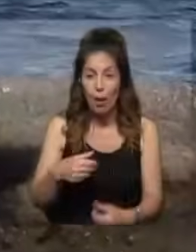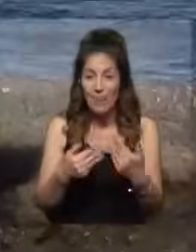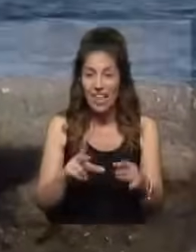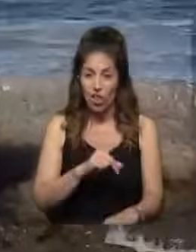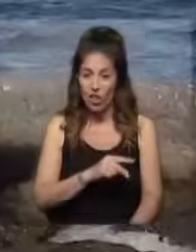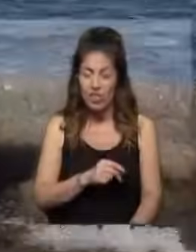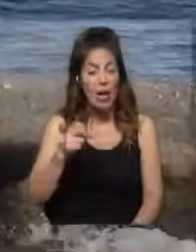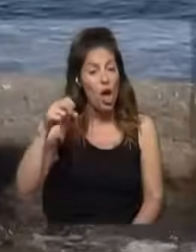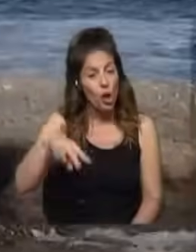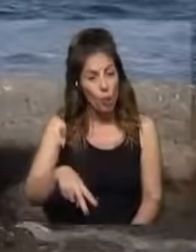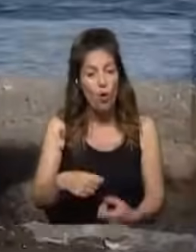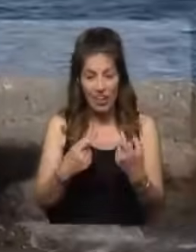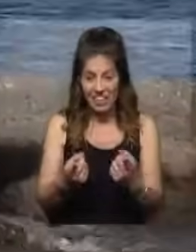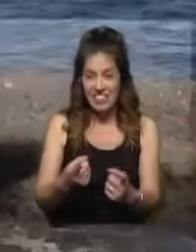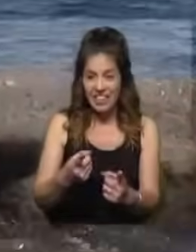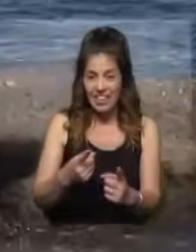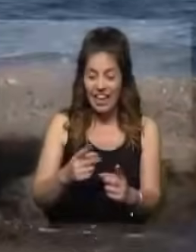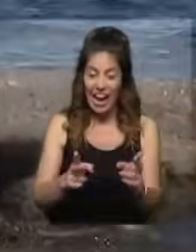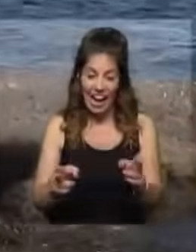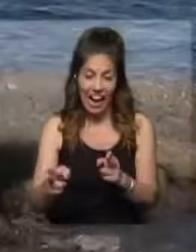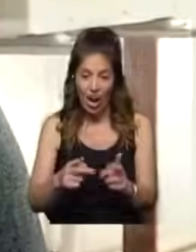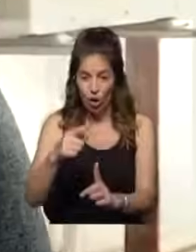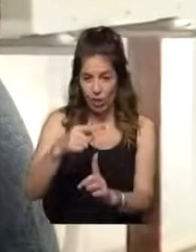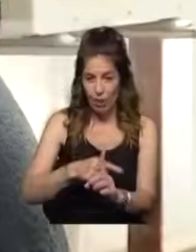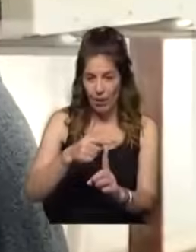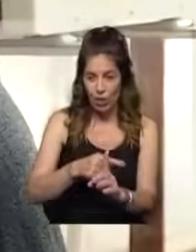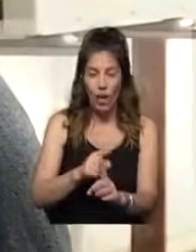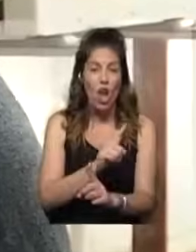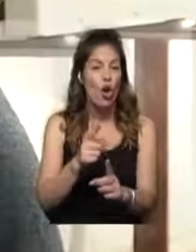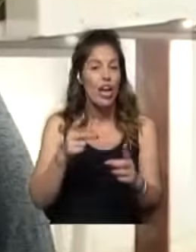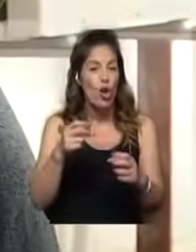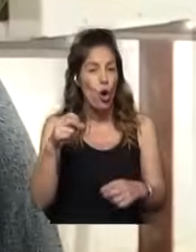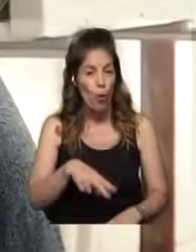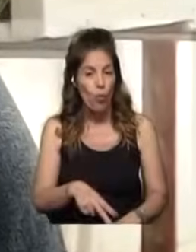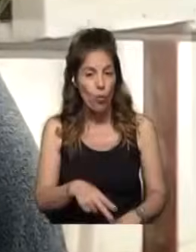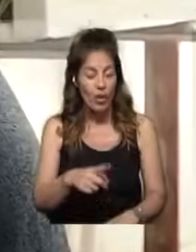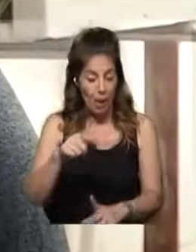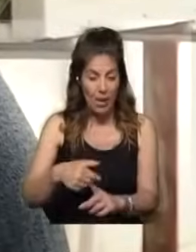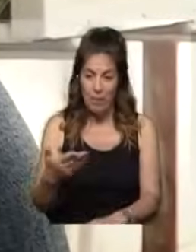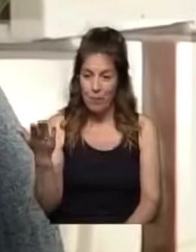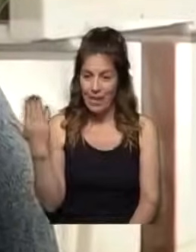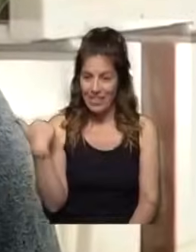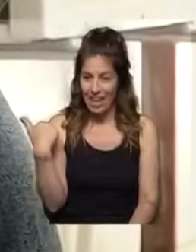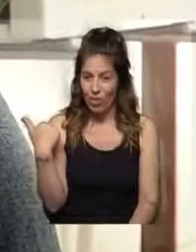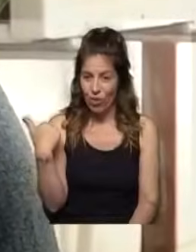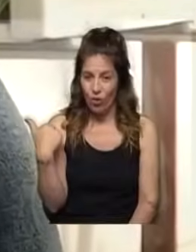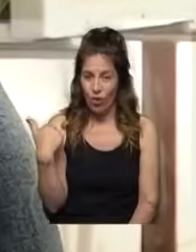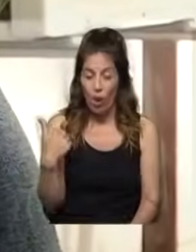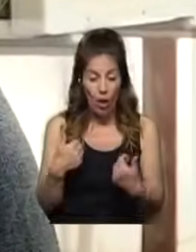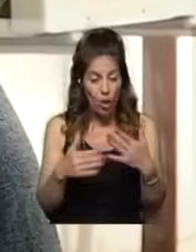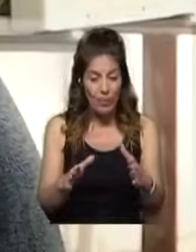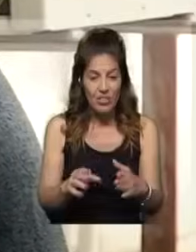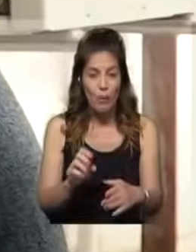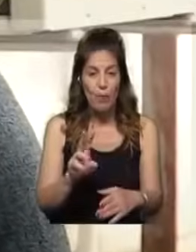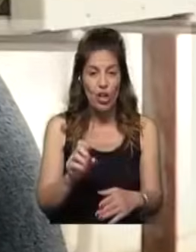diciembre bastante habitual que se den ese tipo de Rango de temperatura lo que no era habitual fue lo que sucedió el mes pasado donde prácticamente a inicio de la primera